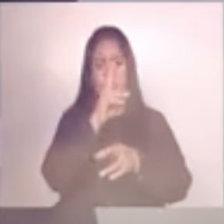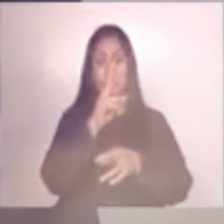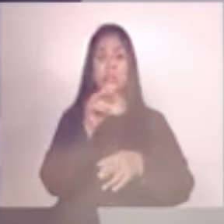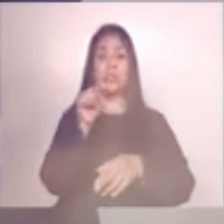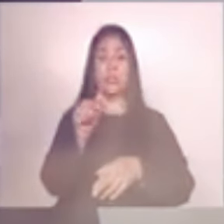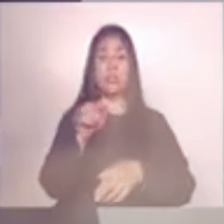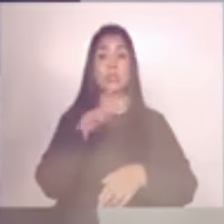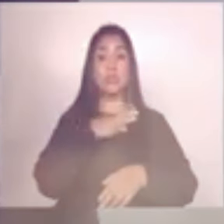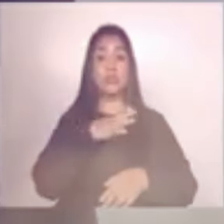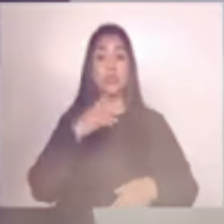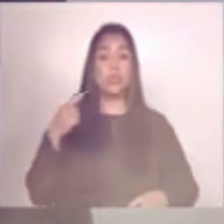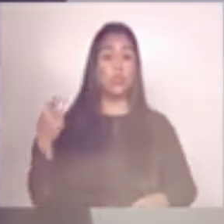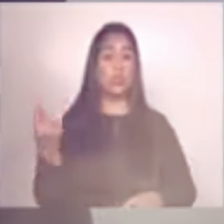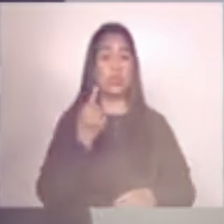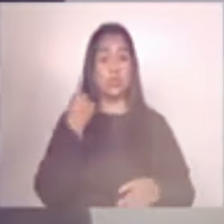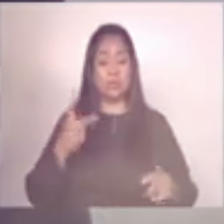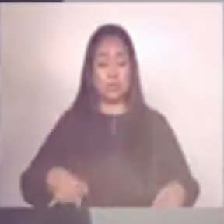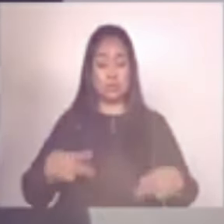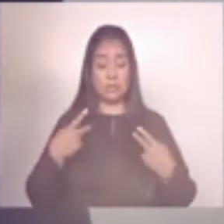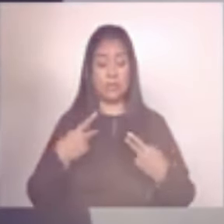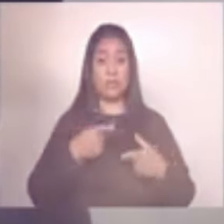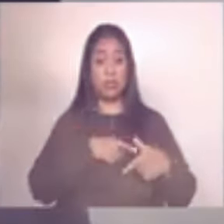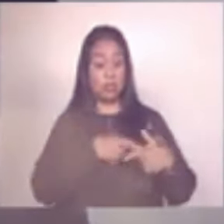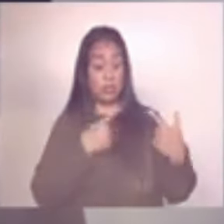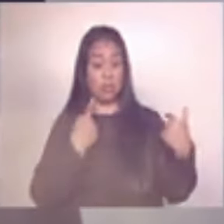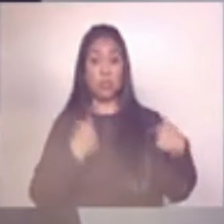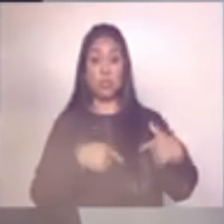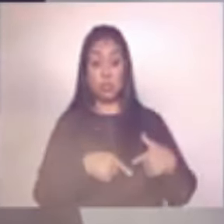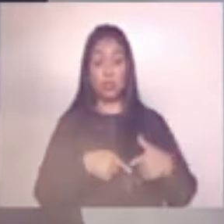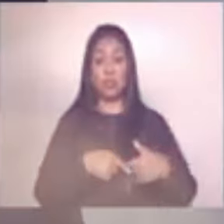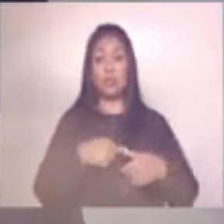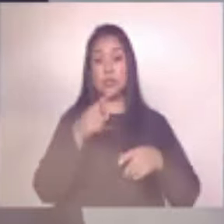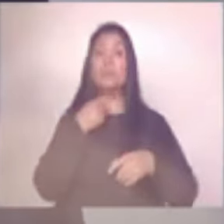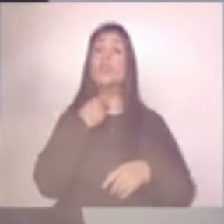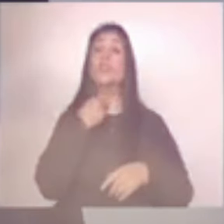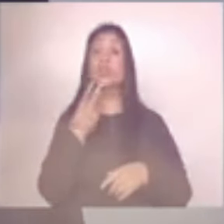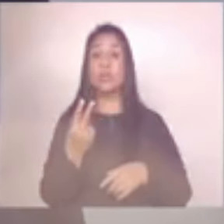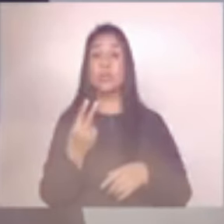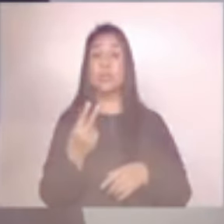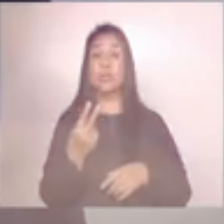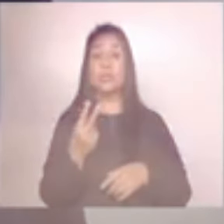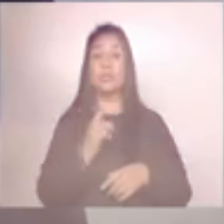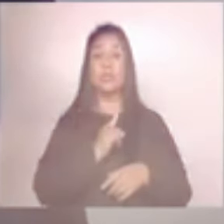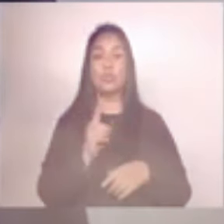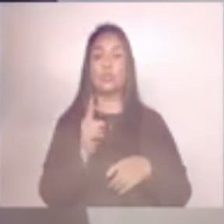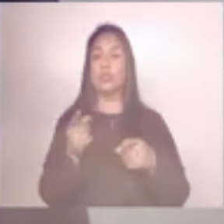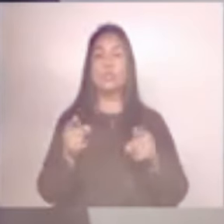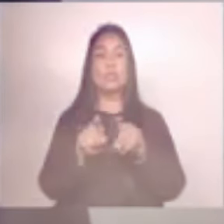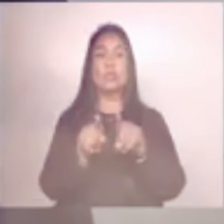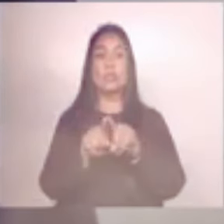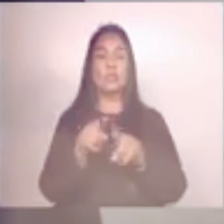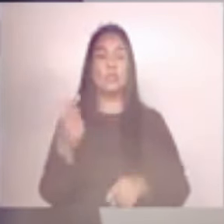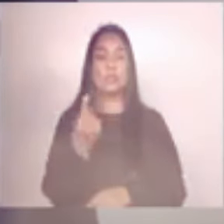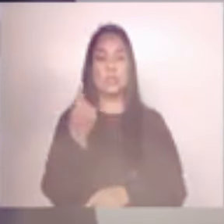todas las vidas, donde todos los corazones, donde todas las voces son igualmente